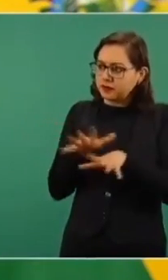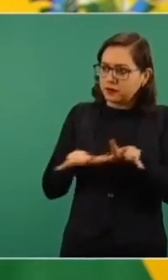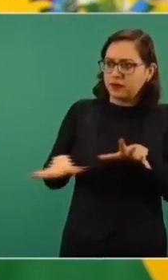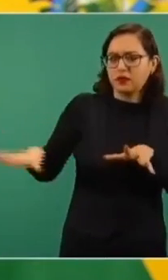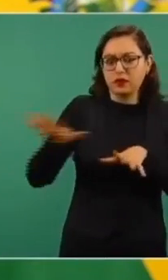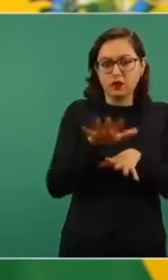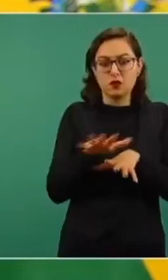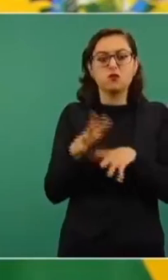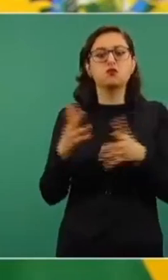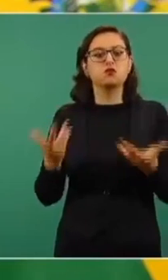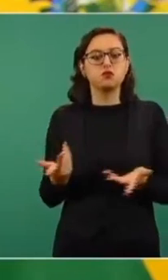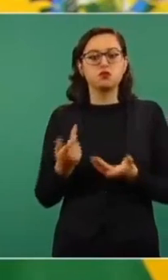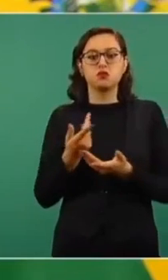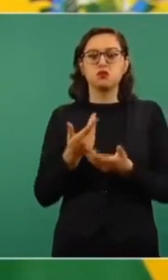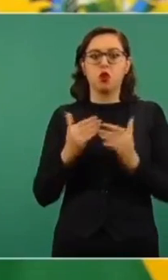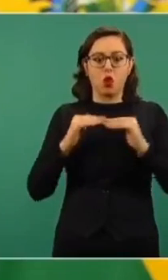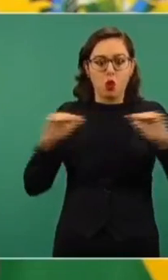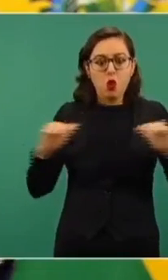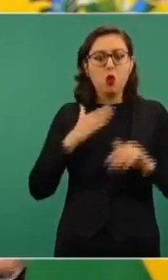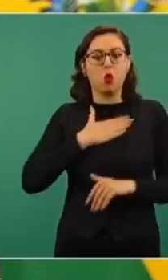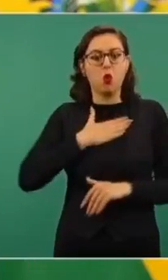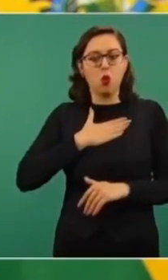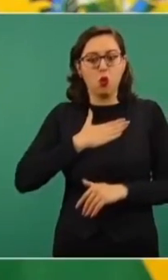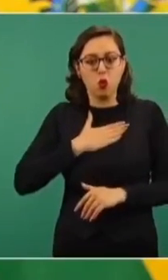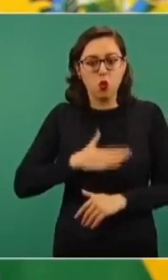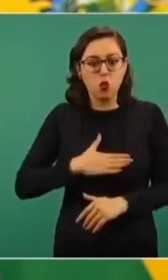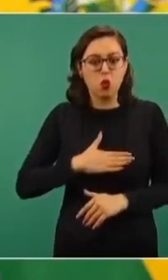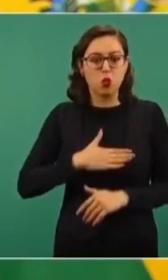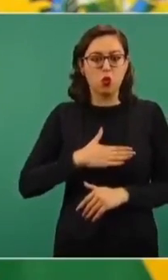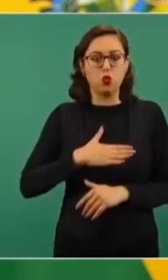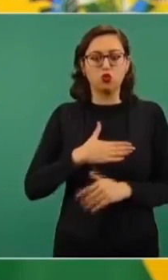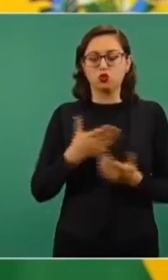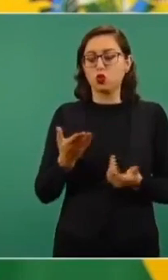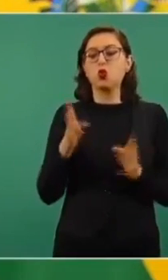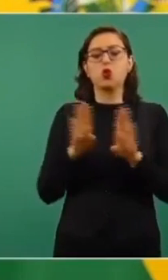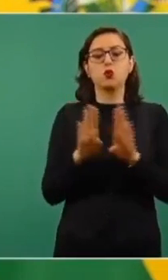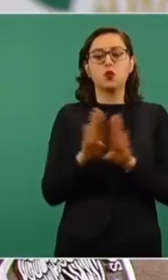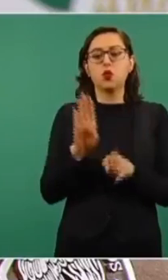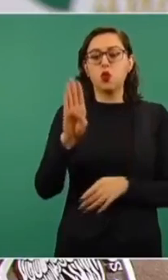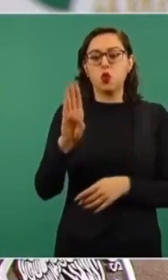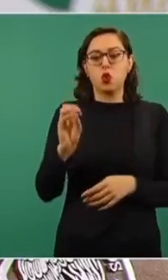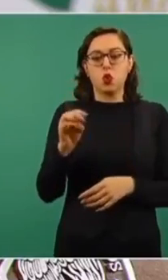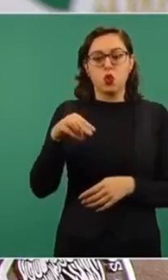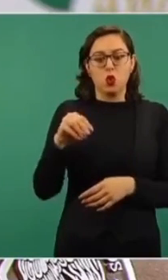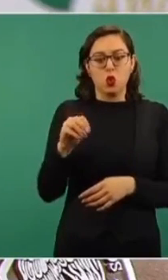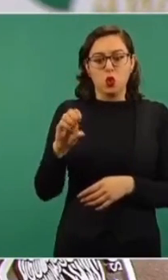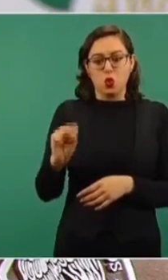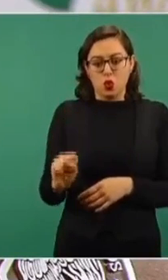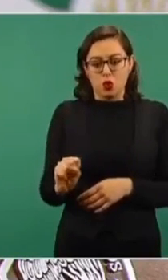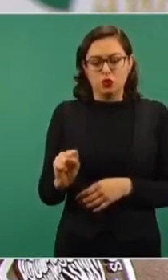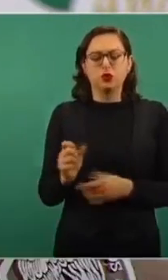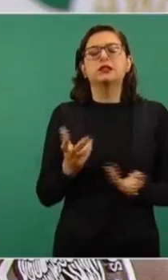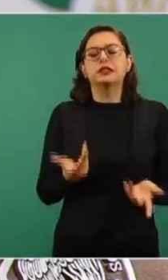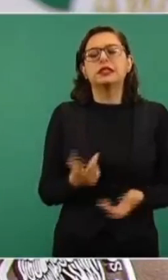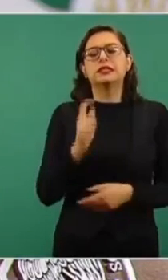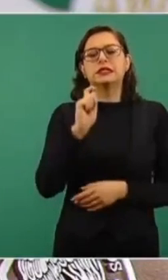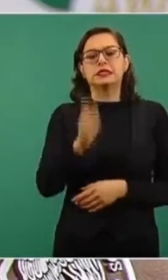con políticas redistributivas que llamamos nosotros los bonos, ¿no? Que son